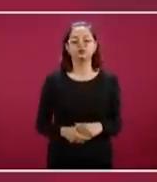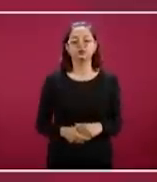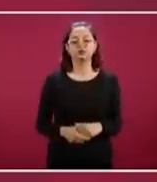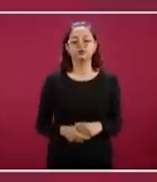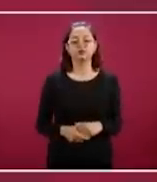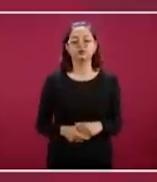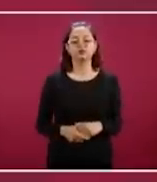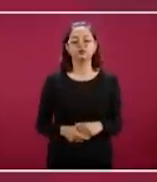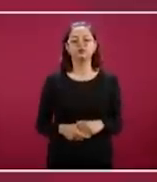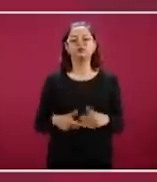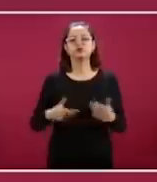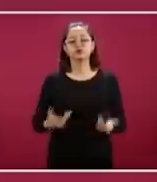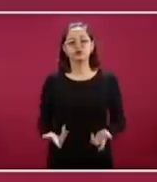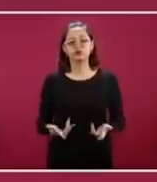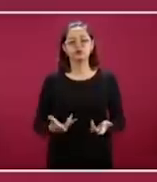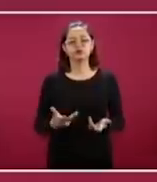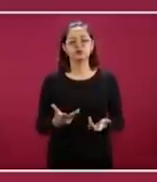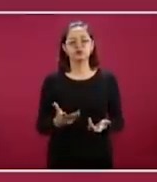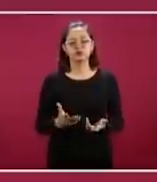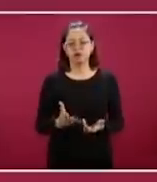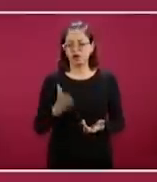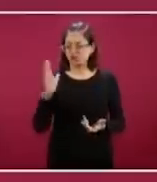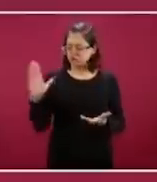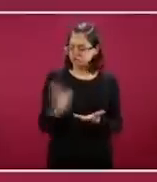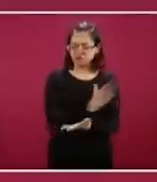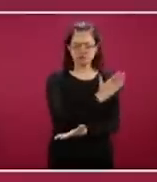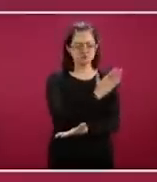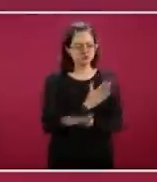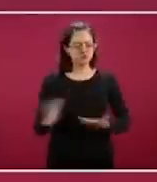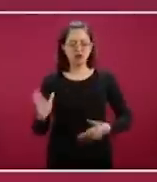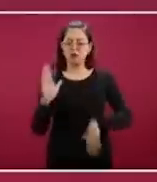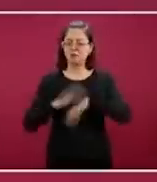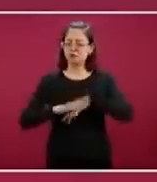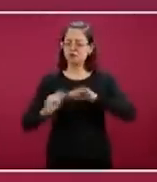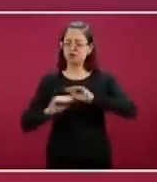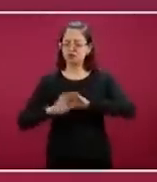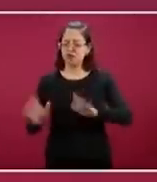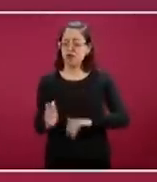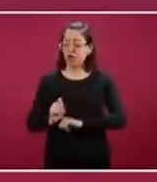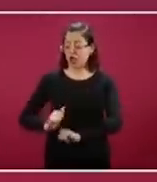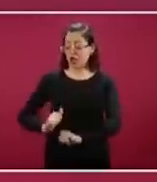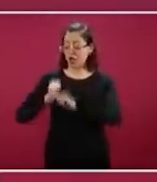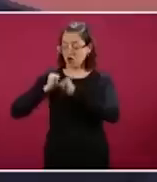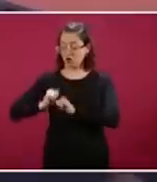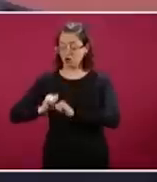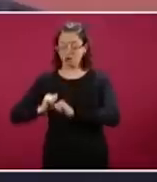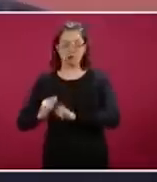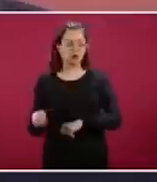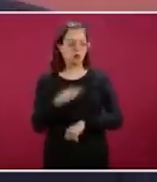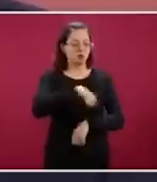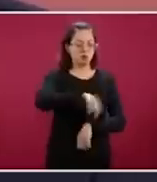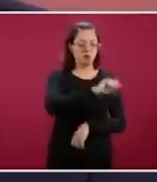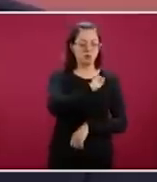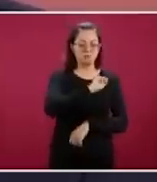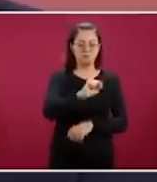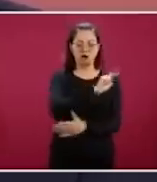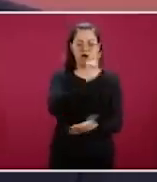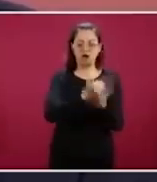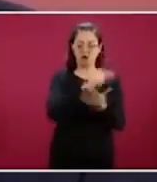que haya una frontera bien definida entre autoridad y delincuencia.